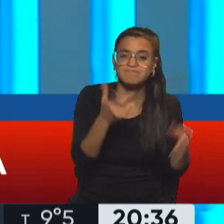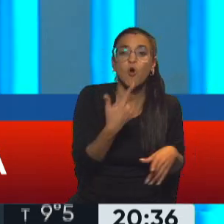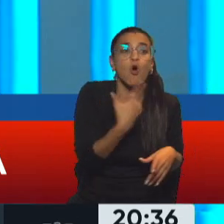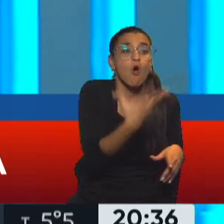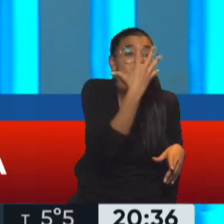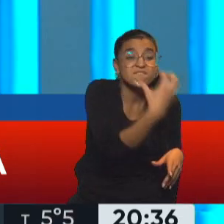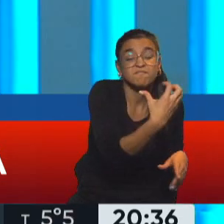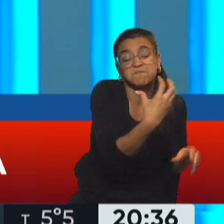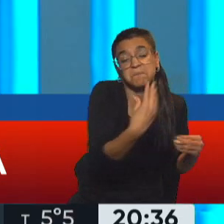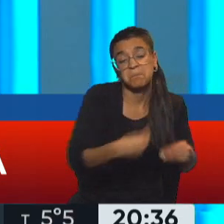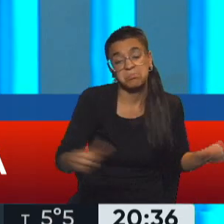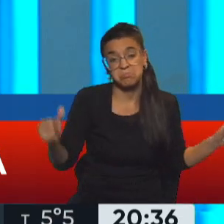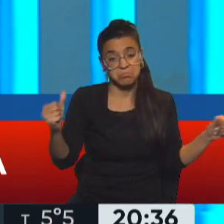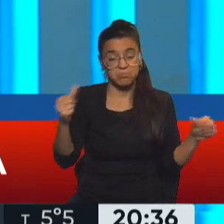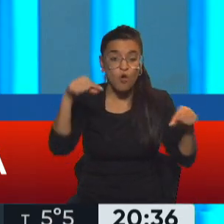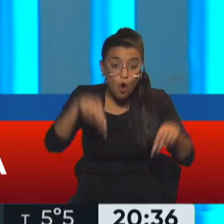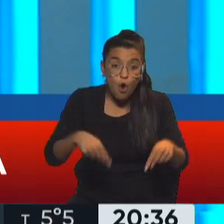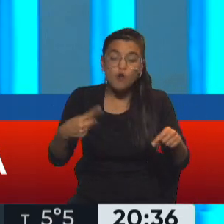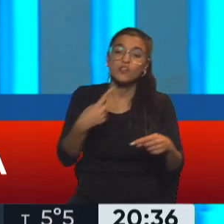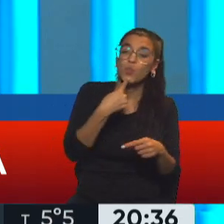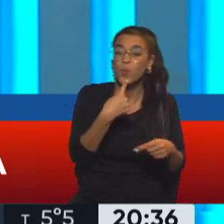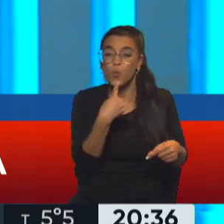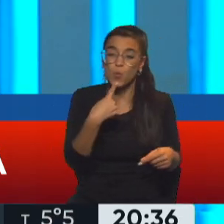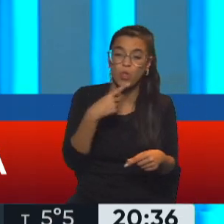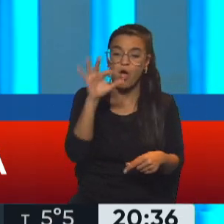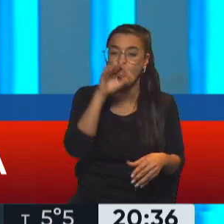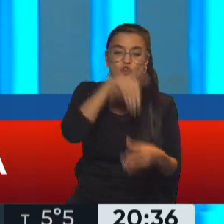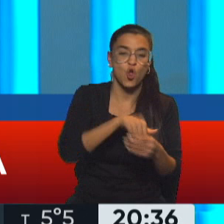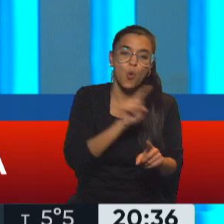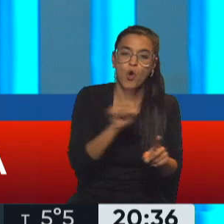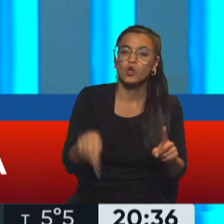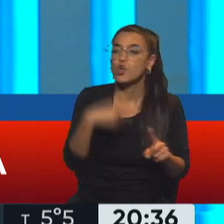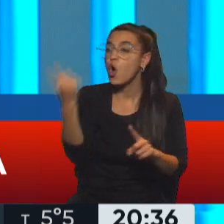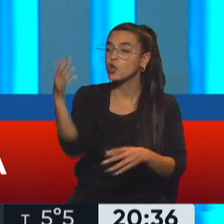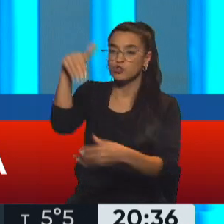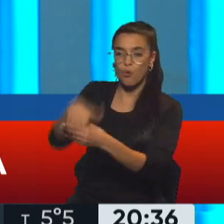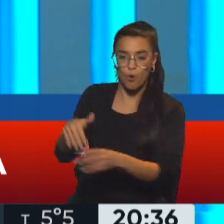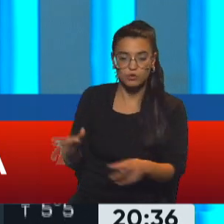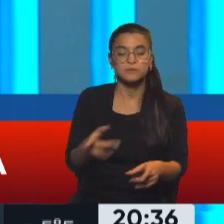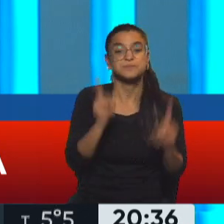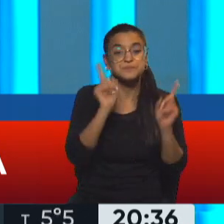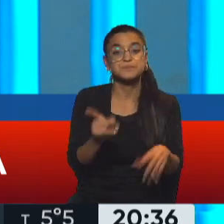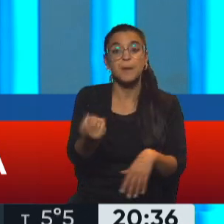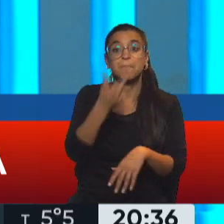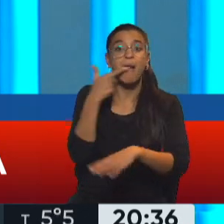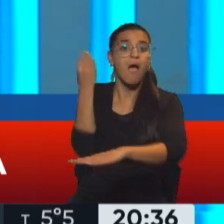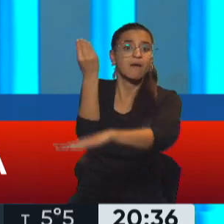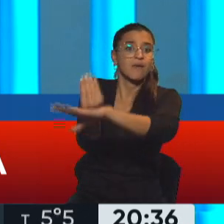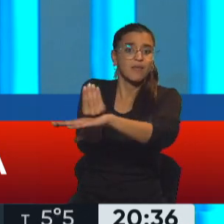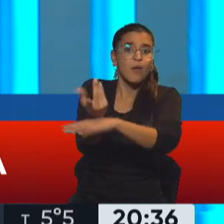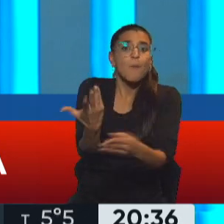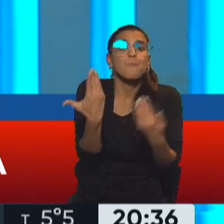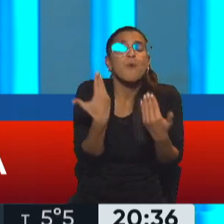esperaban, y entonces hoy en día o están indecisos o no lo votan o votan a algún otro. Y aparece Mauricio Macri, que te